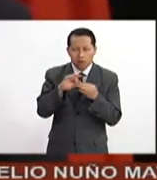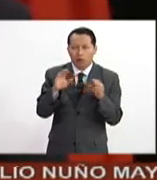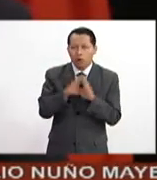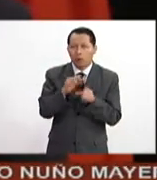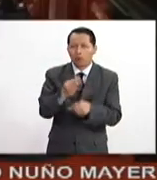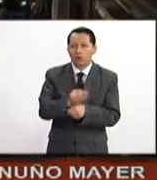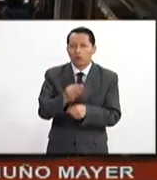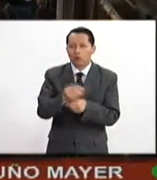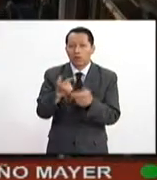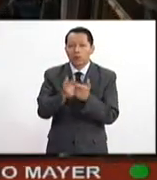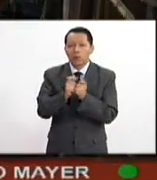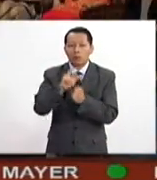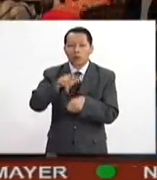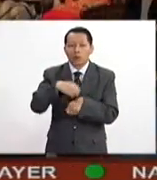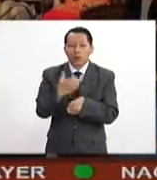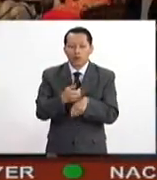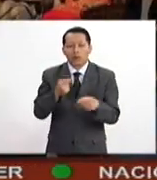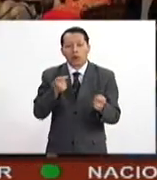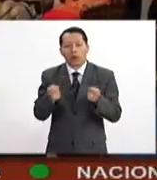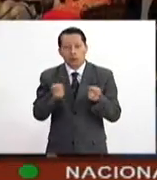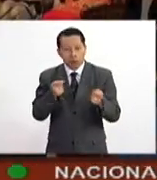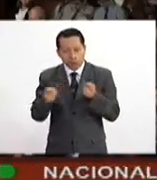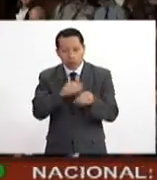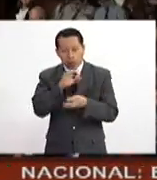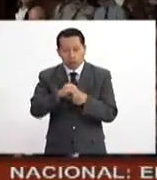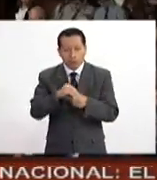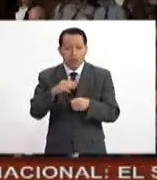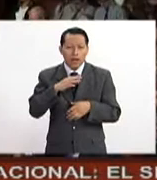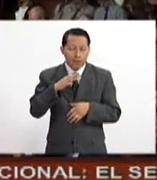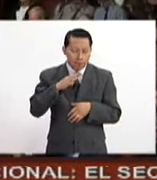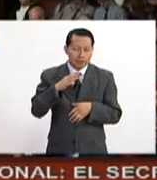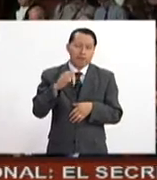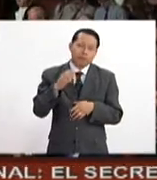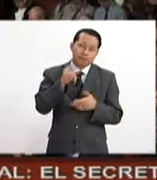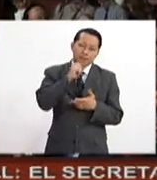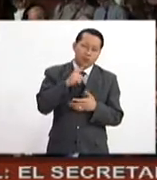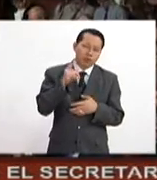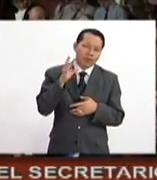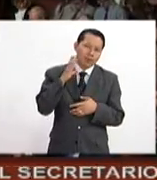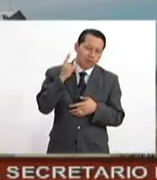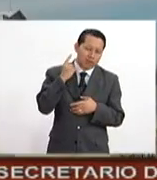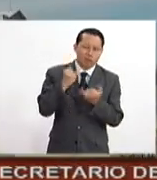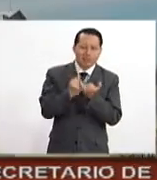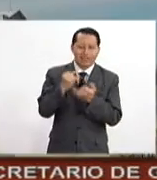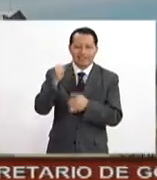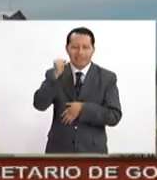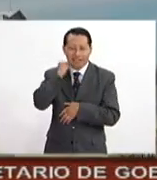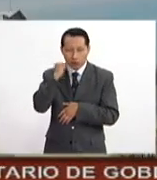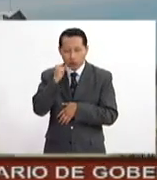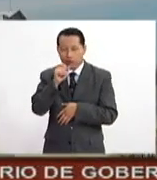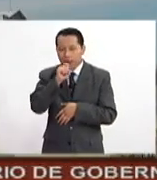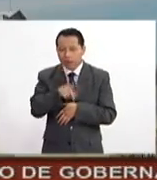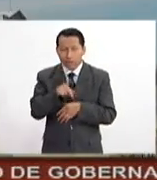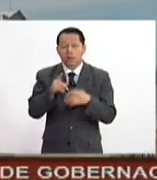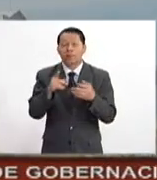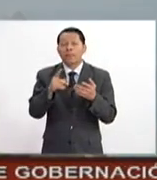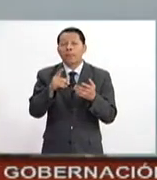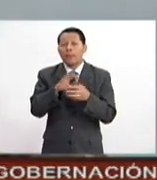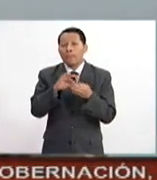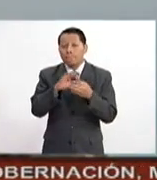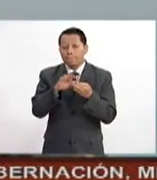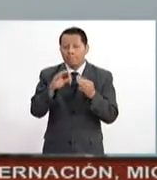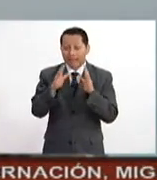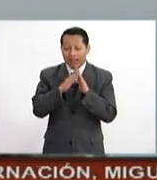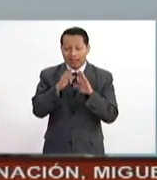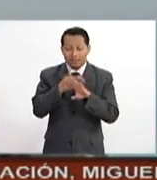momento es el Partido Republicano el que controla tanto la Cámara de Representantes como el Senado. Por lo que sabemos, la percepción de la